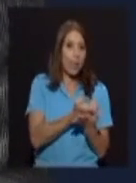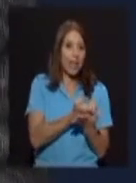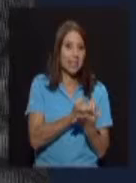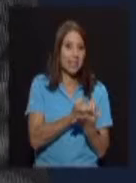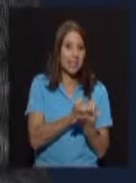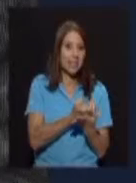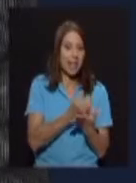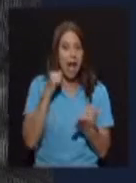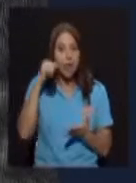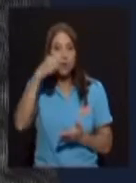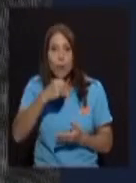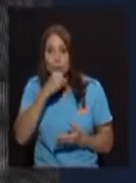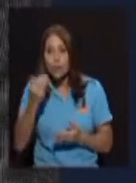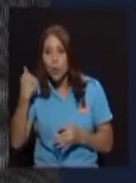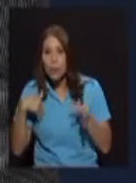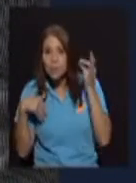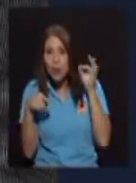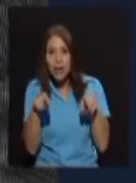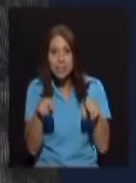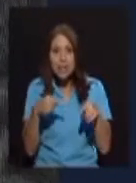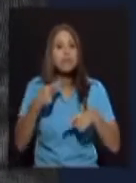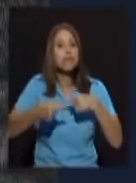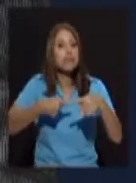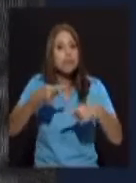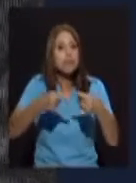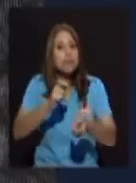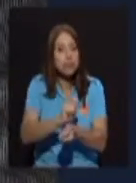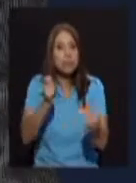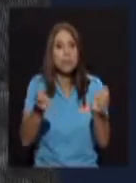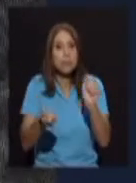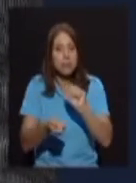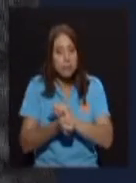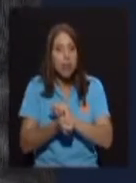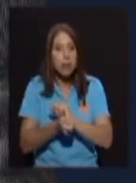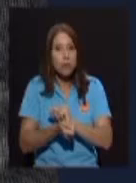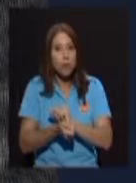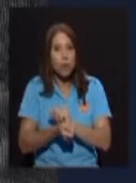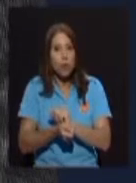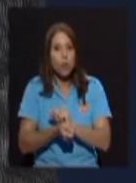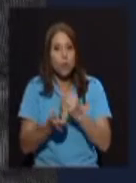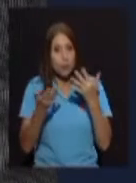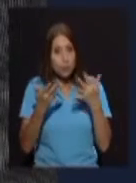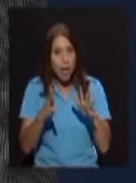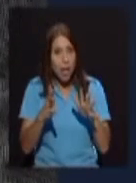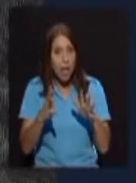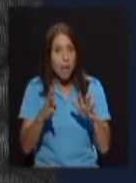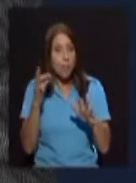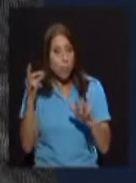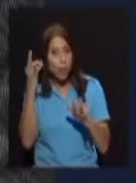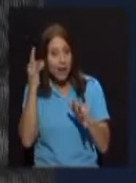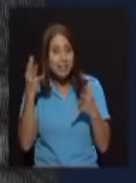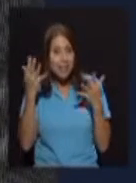adultos mayores. Eso va a ir cambiando a medida que vayan entrando a la edad adulta mayor mujeres